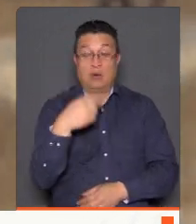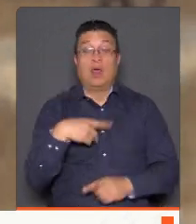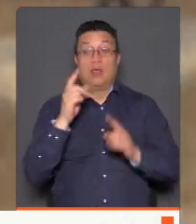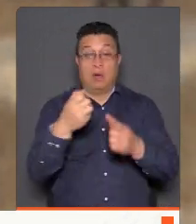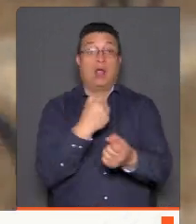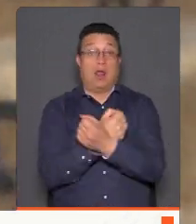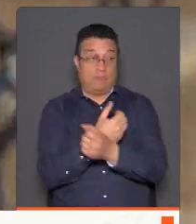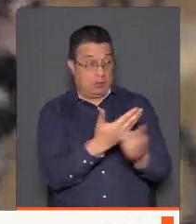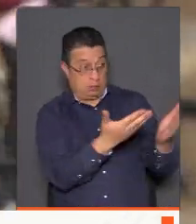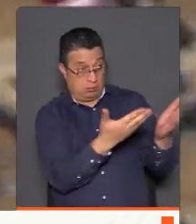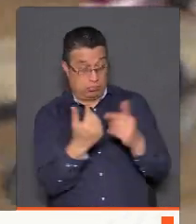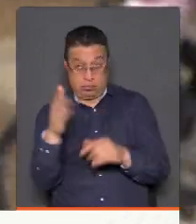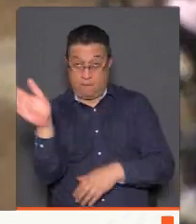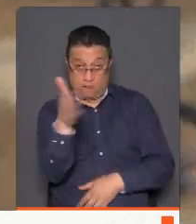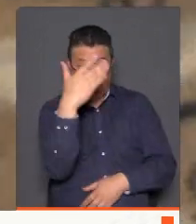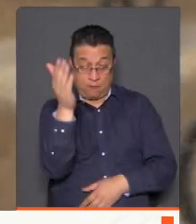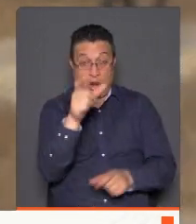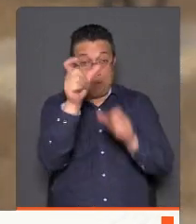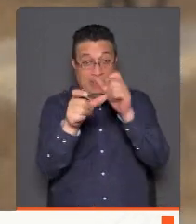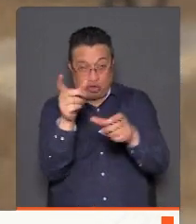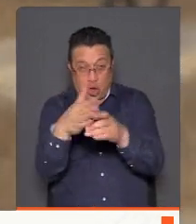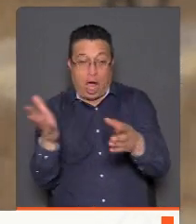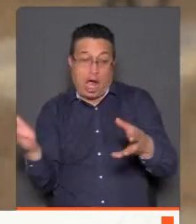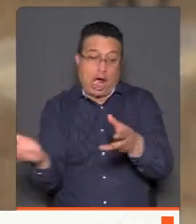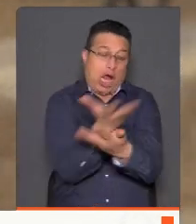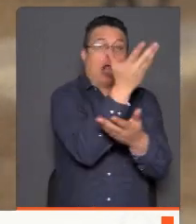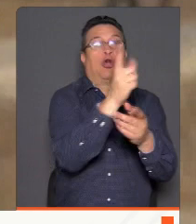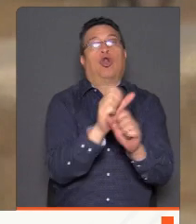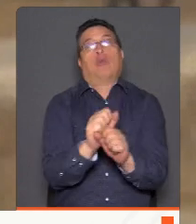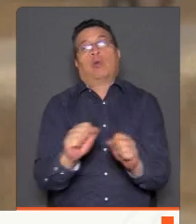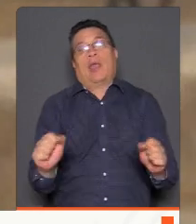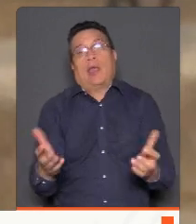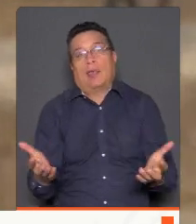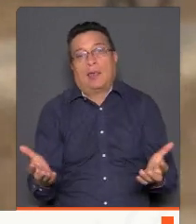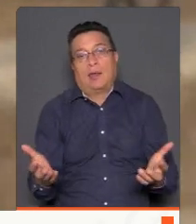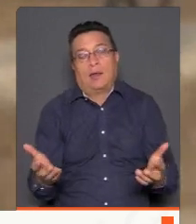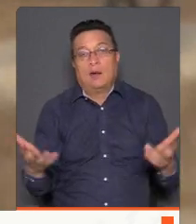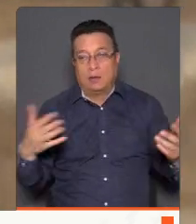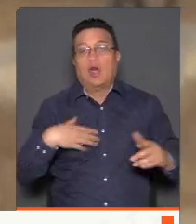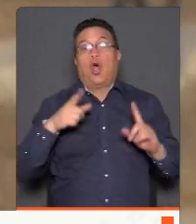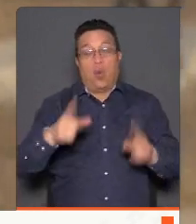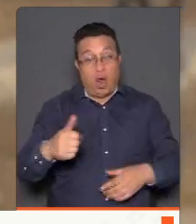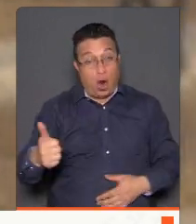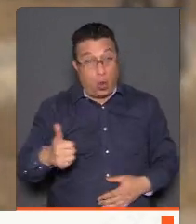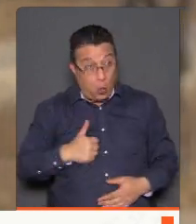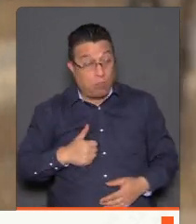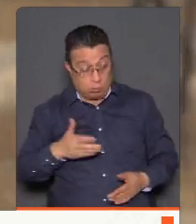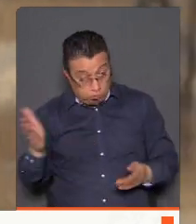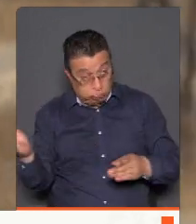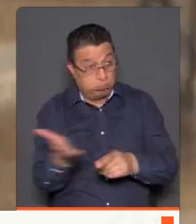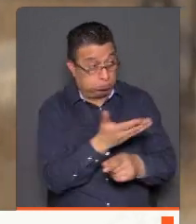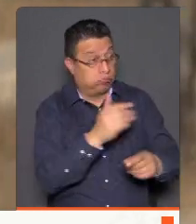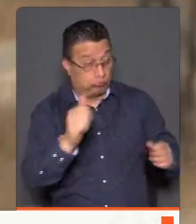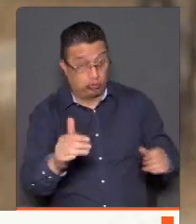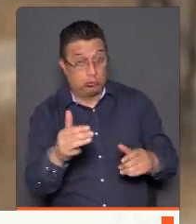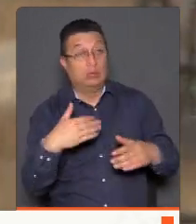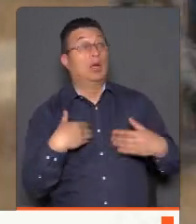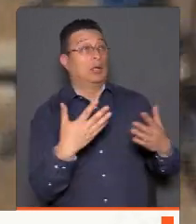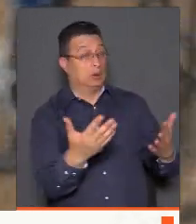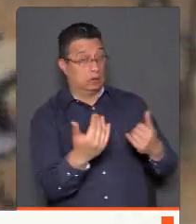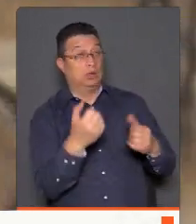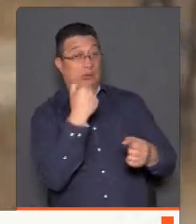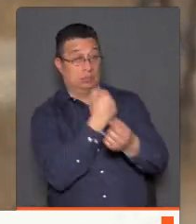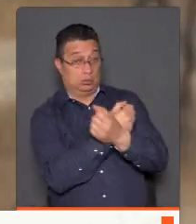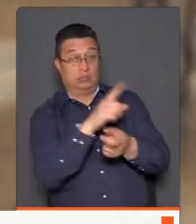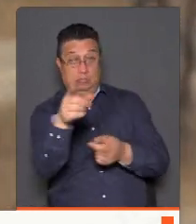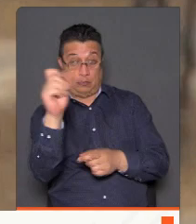pública. Por lo tanto, nosotros para poder cumplir este mandato, bueno, requerimos de